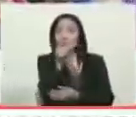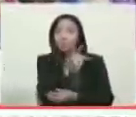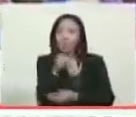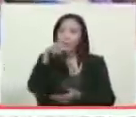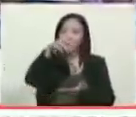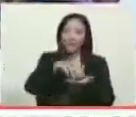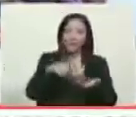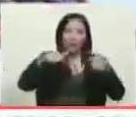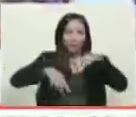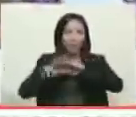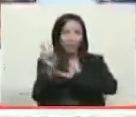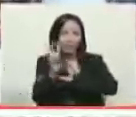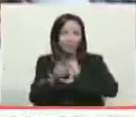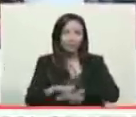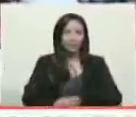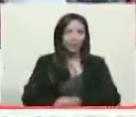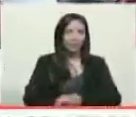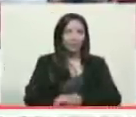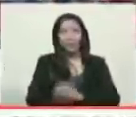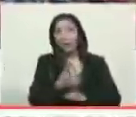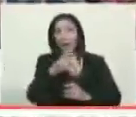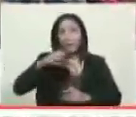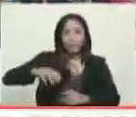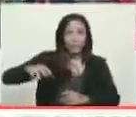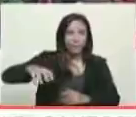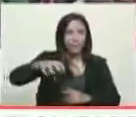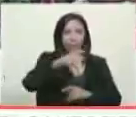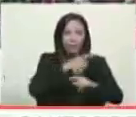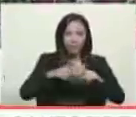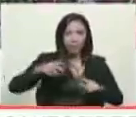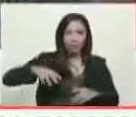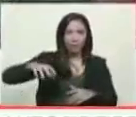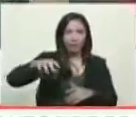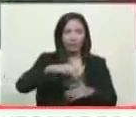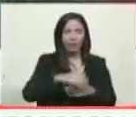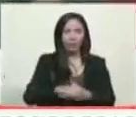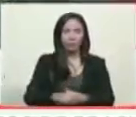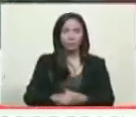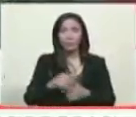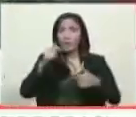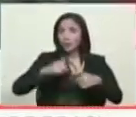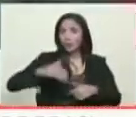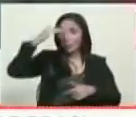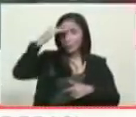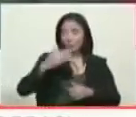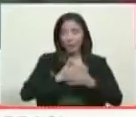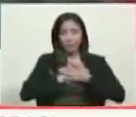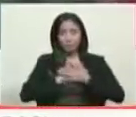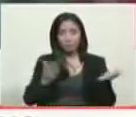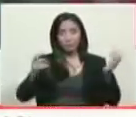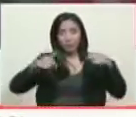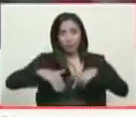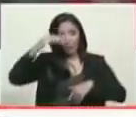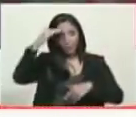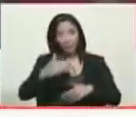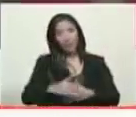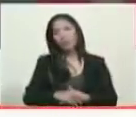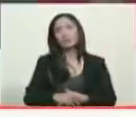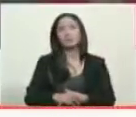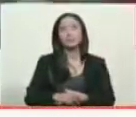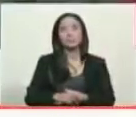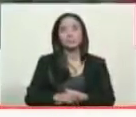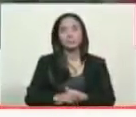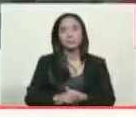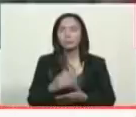pueblo de Venezuela y pueblo de la región occidental. La Fuerza Armada Nacional Bolivariana